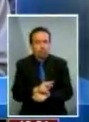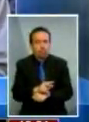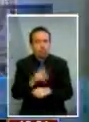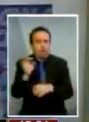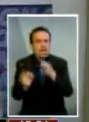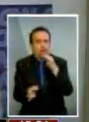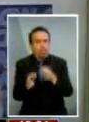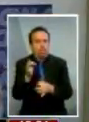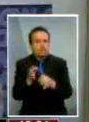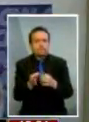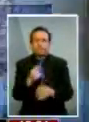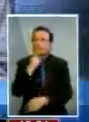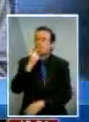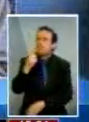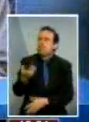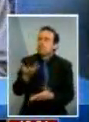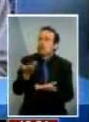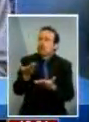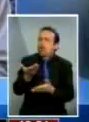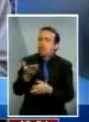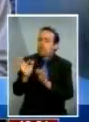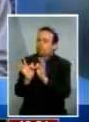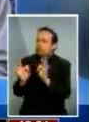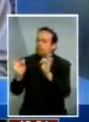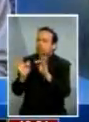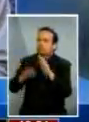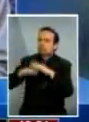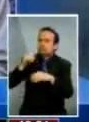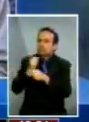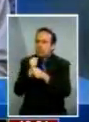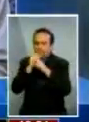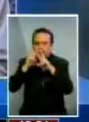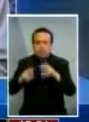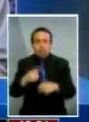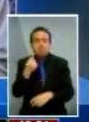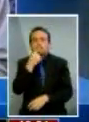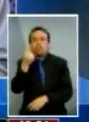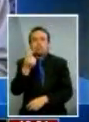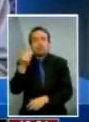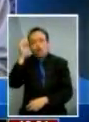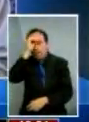en el juicio, sí. ¿Cómo ha visto la labor de la Fiscalía en este caso?